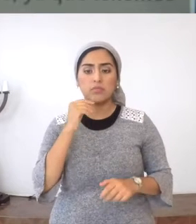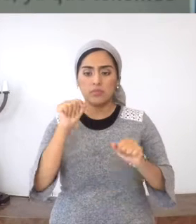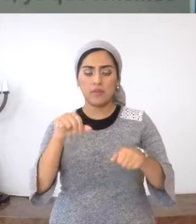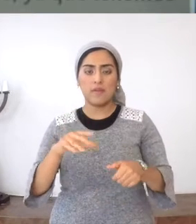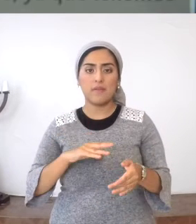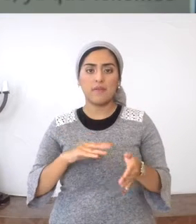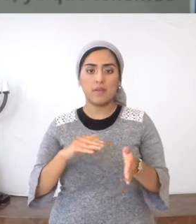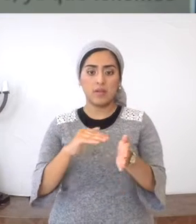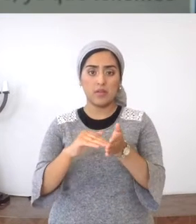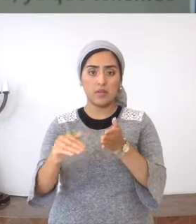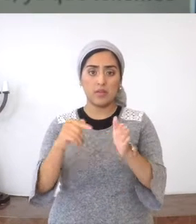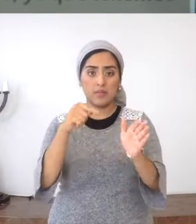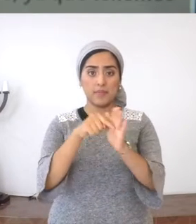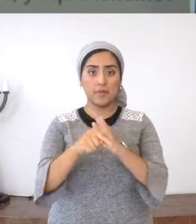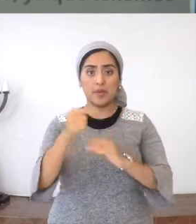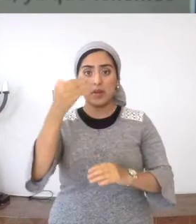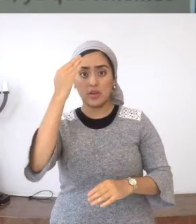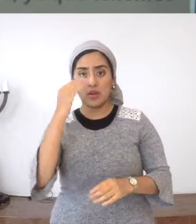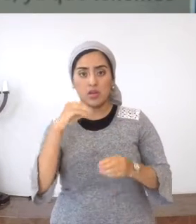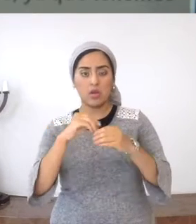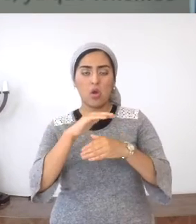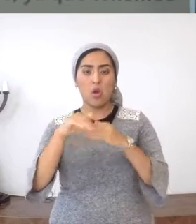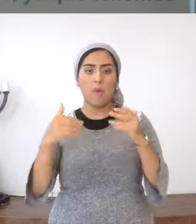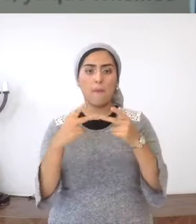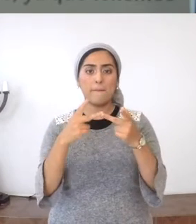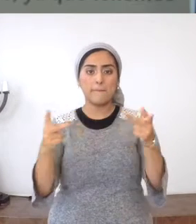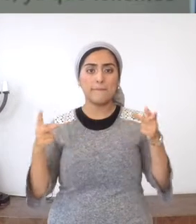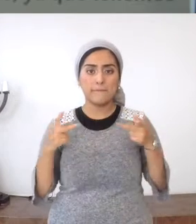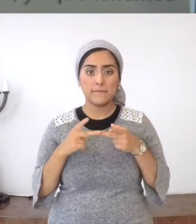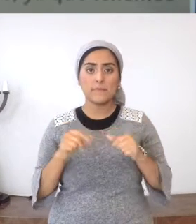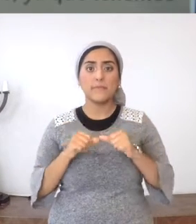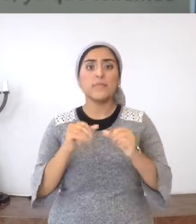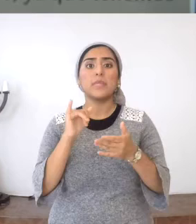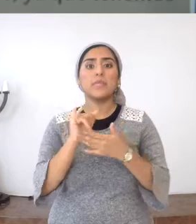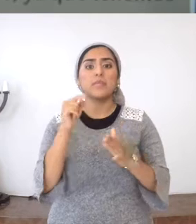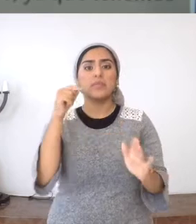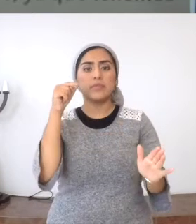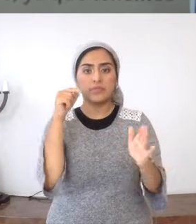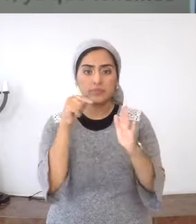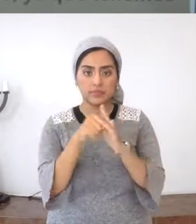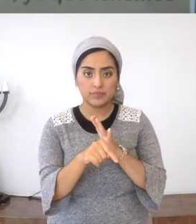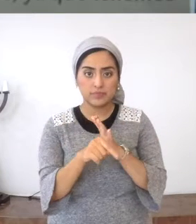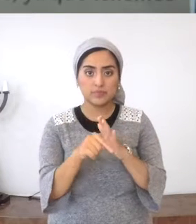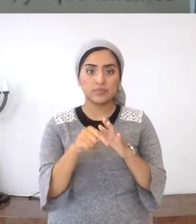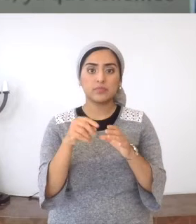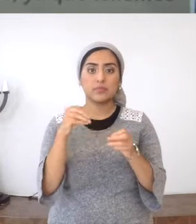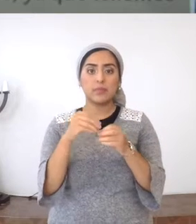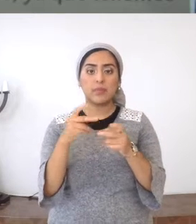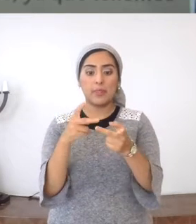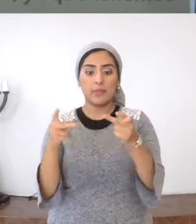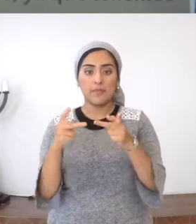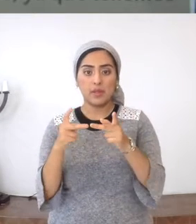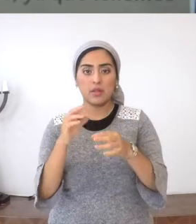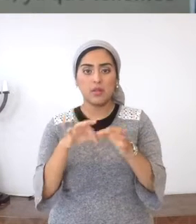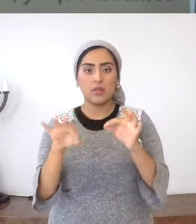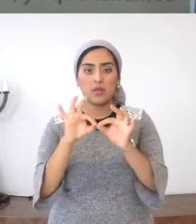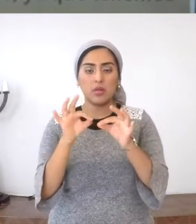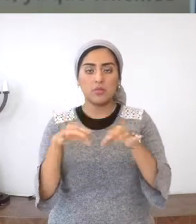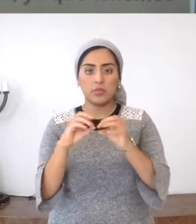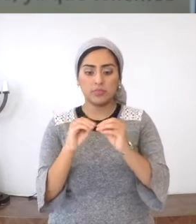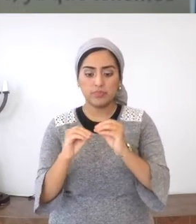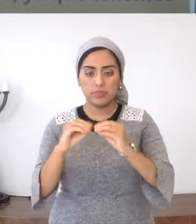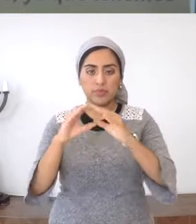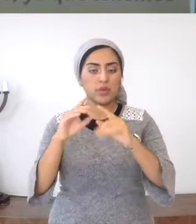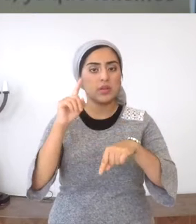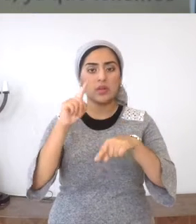Y dice aquí A los gentiles Se les permite ofrecer Sacrificios a Dios En todos los lugares Siempre que los sacrificios En una